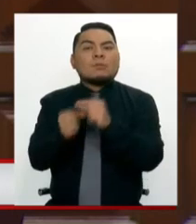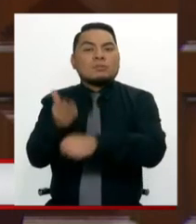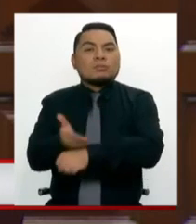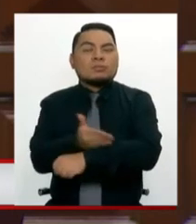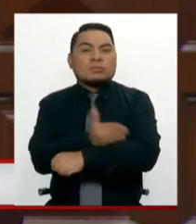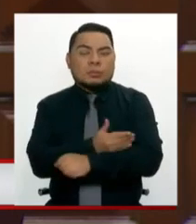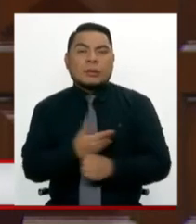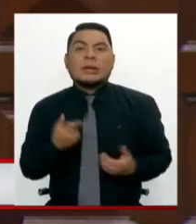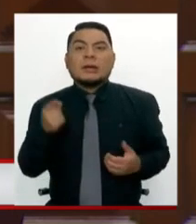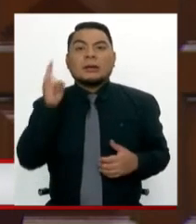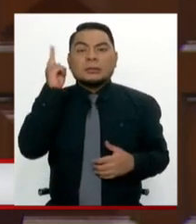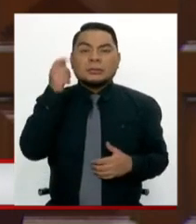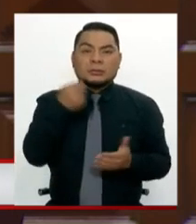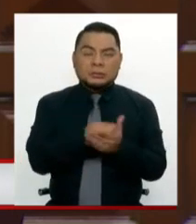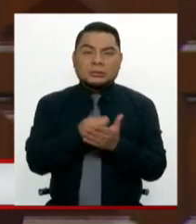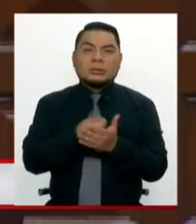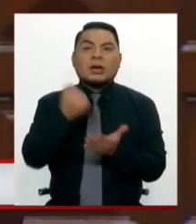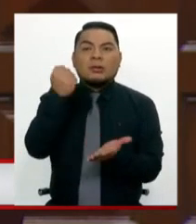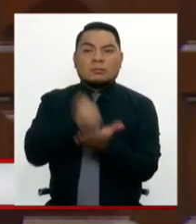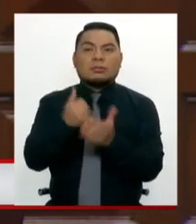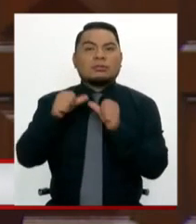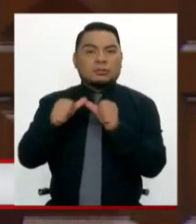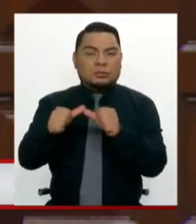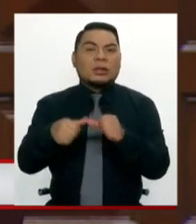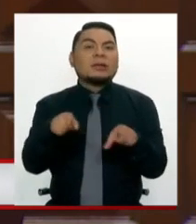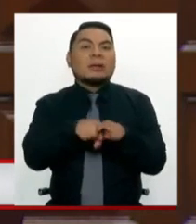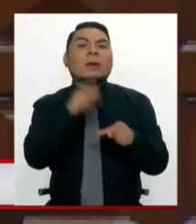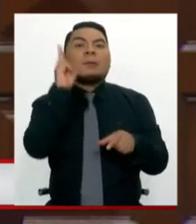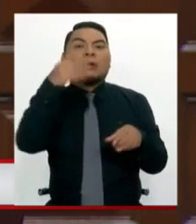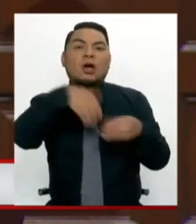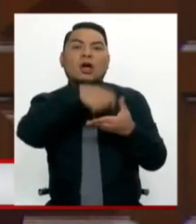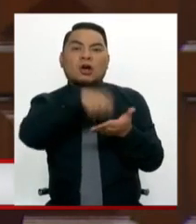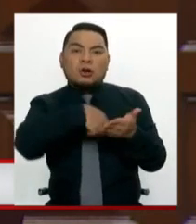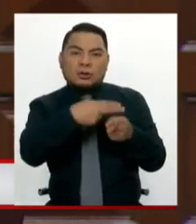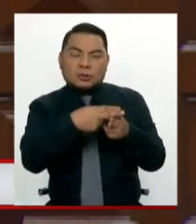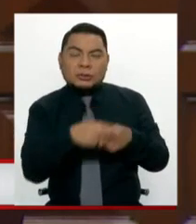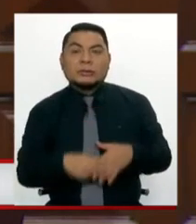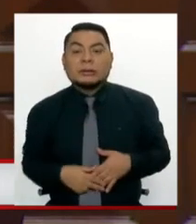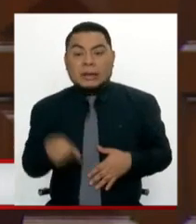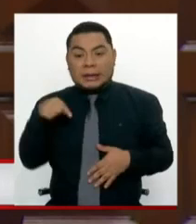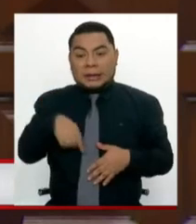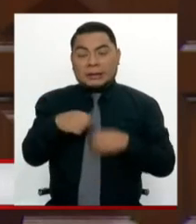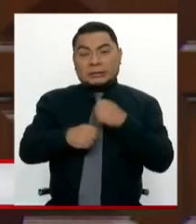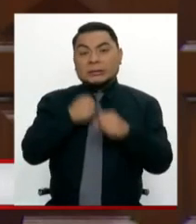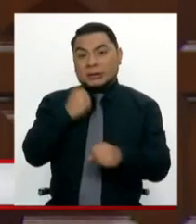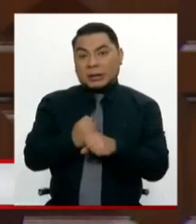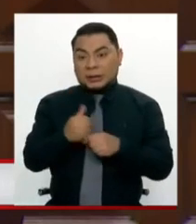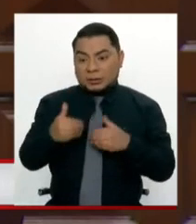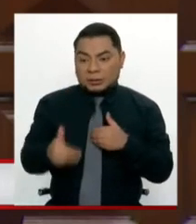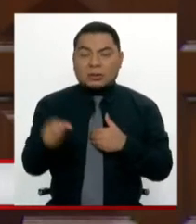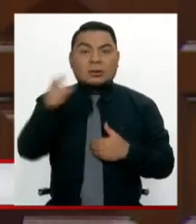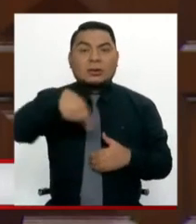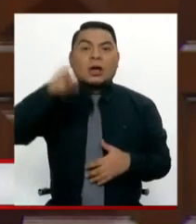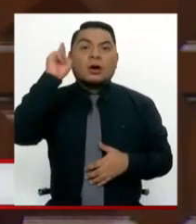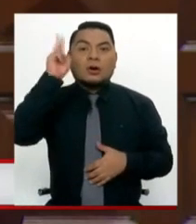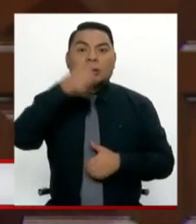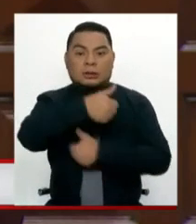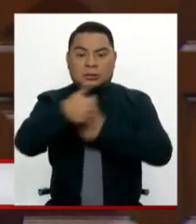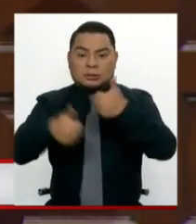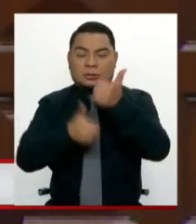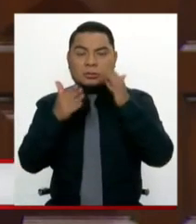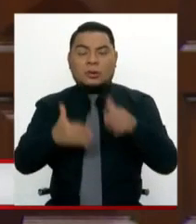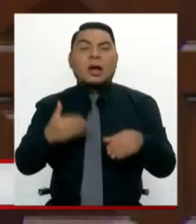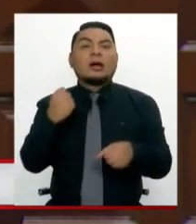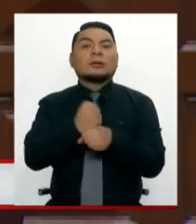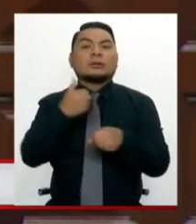la remuneración del docente nombrado y contratado. A partir del presente año, los docentes y auxiliares contratados